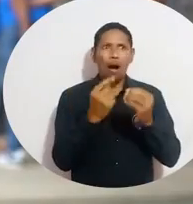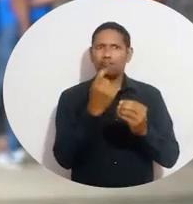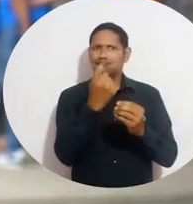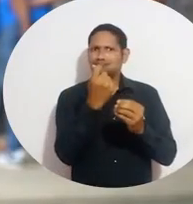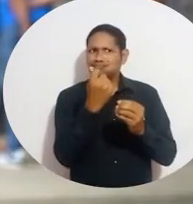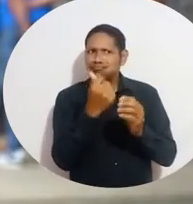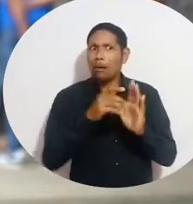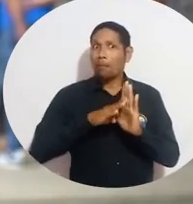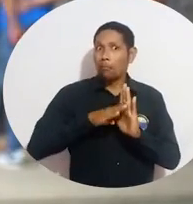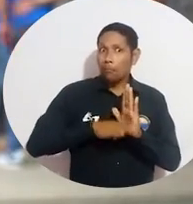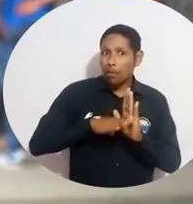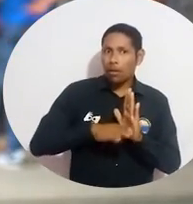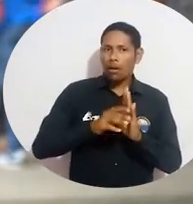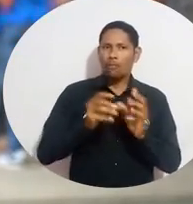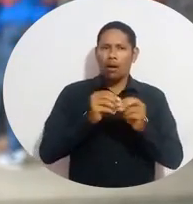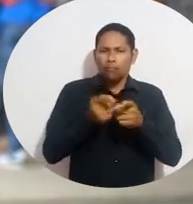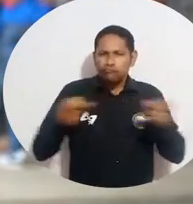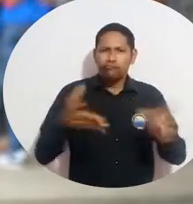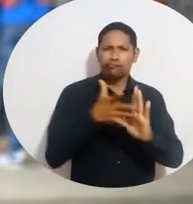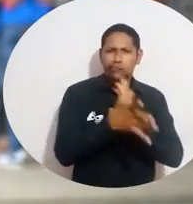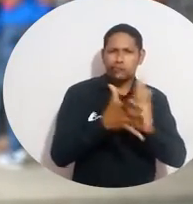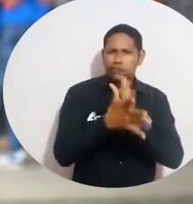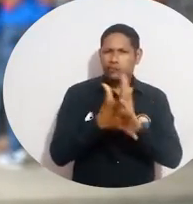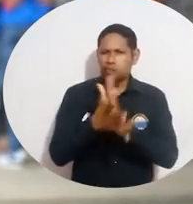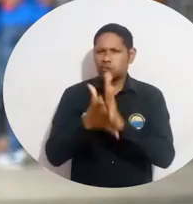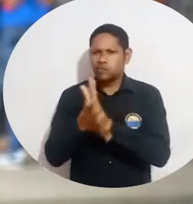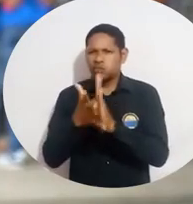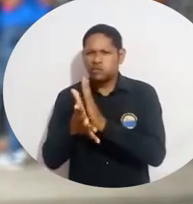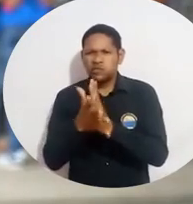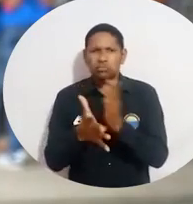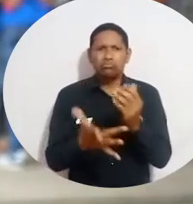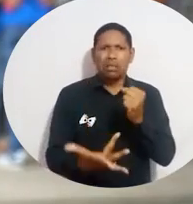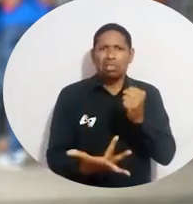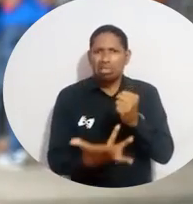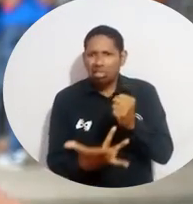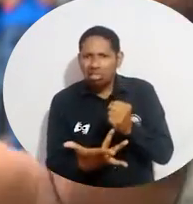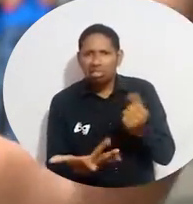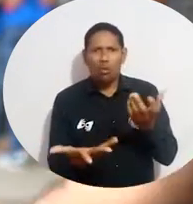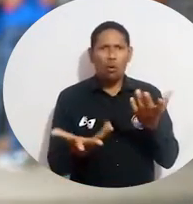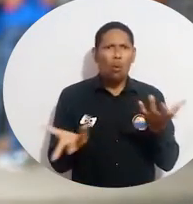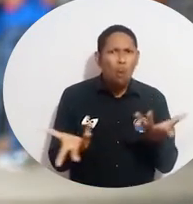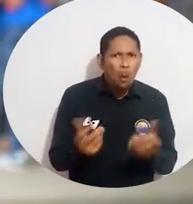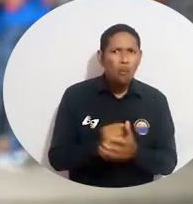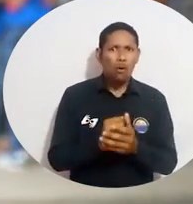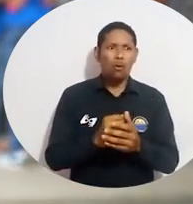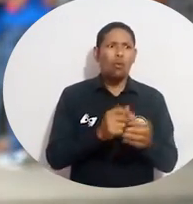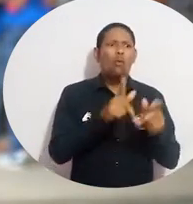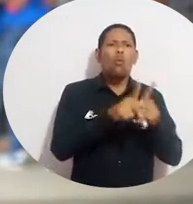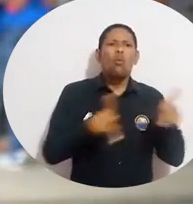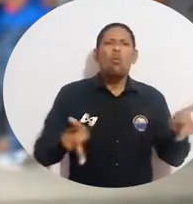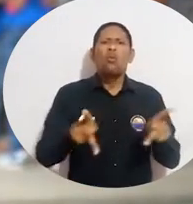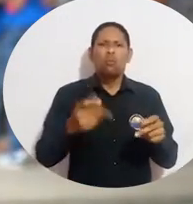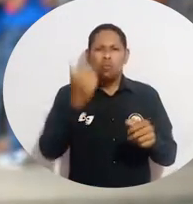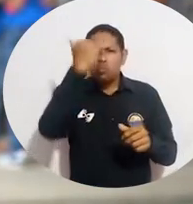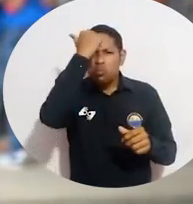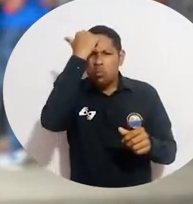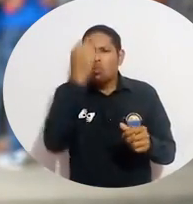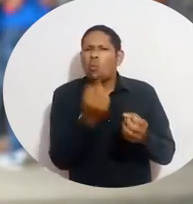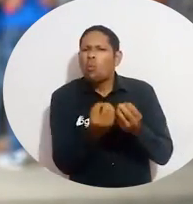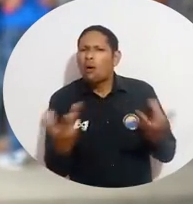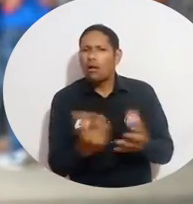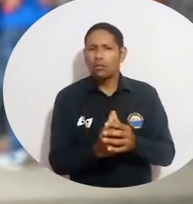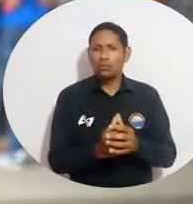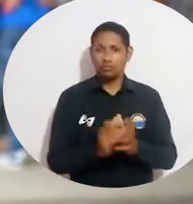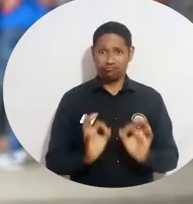Ahora con todo el progreso, las certificaciones que tienen en la universidad, la calidad, yo he estado por fuera del país y hablan muy bien de la